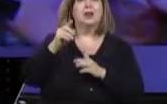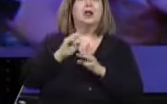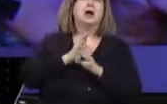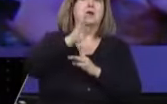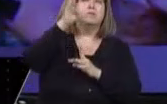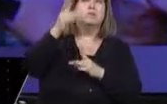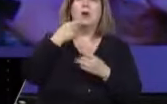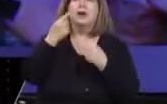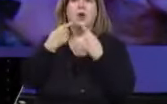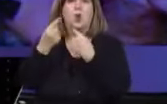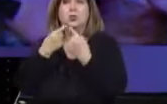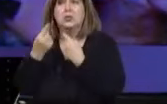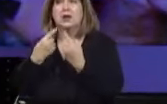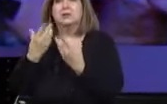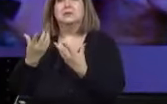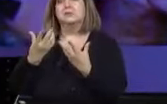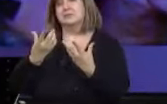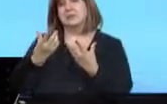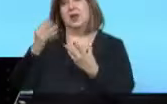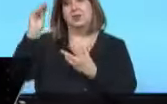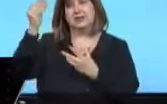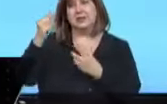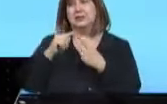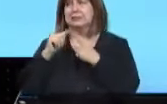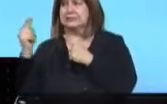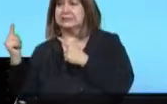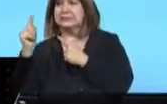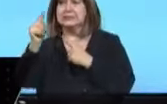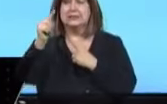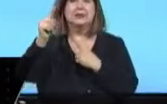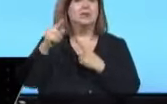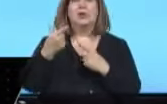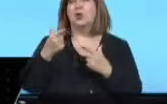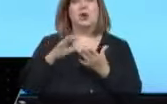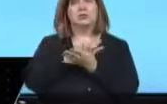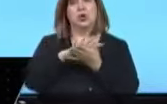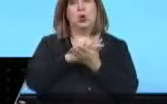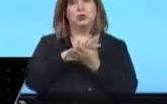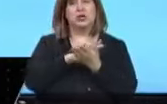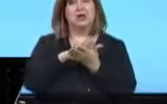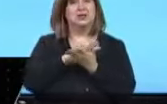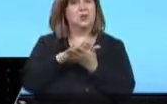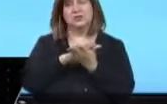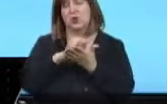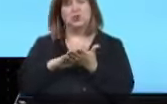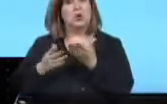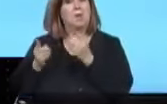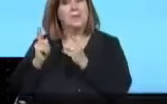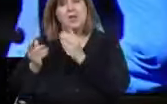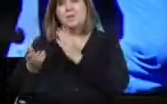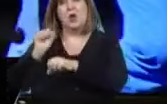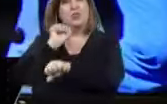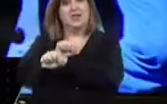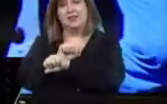también algún tipo de esfuerzo por parte de los brasileños, pero por ahora sin efecto concreto en la situación judicial de